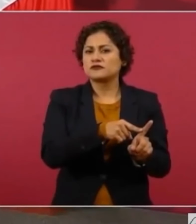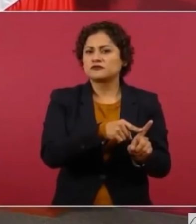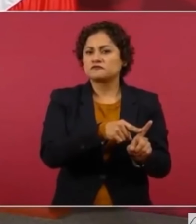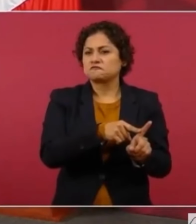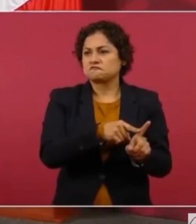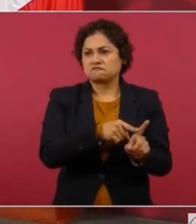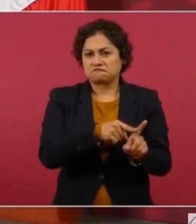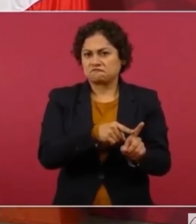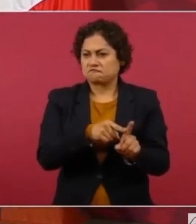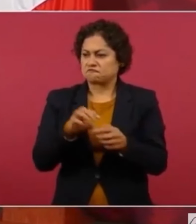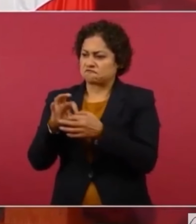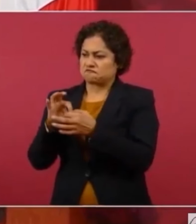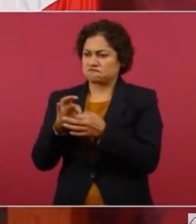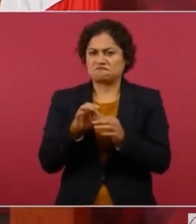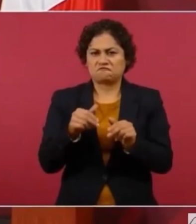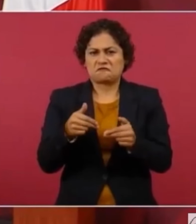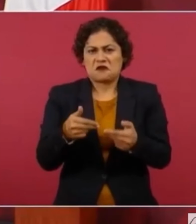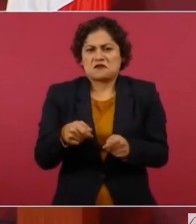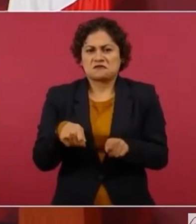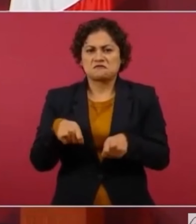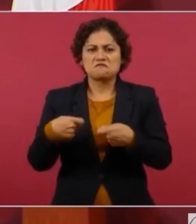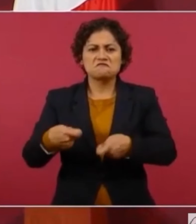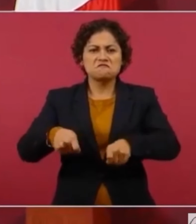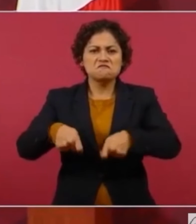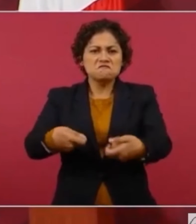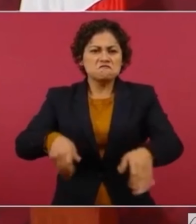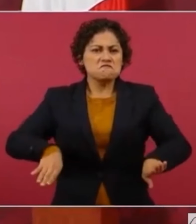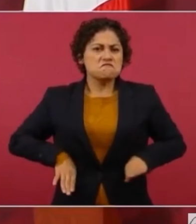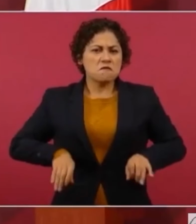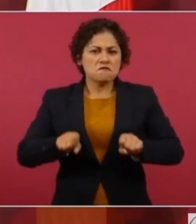con el salinismo, ¿o cambió?